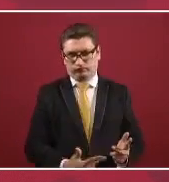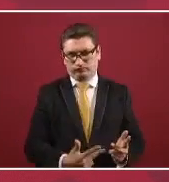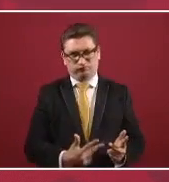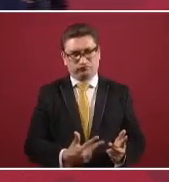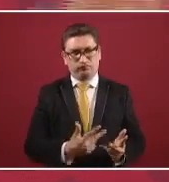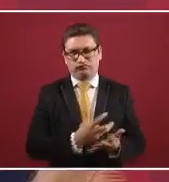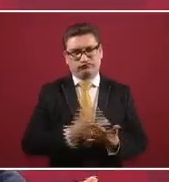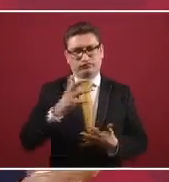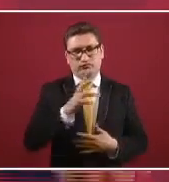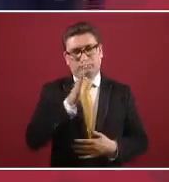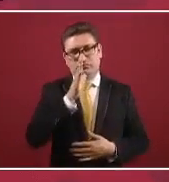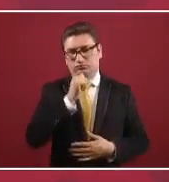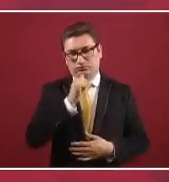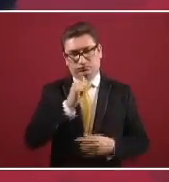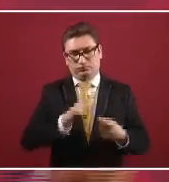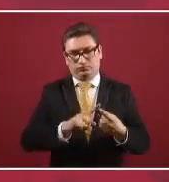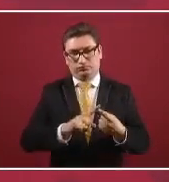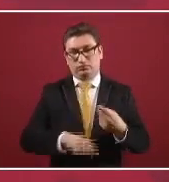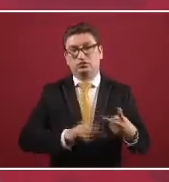y tampoco